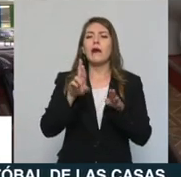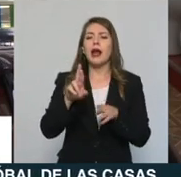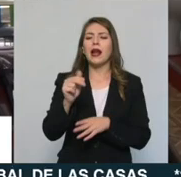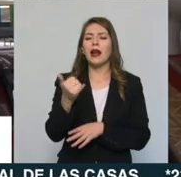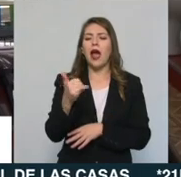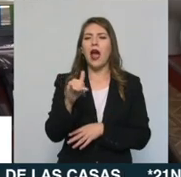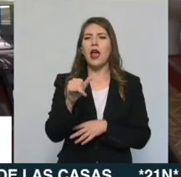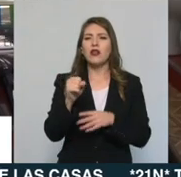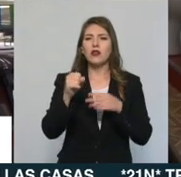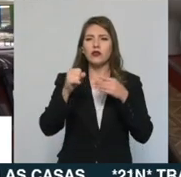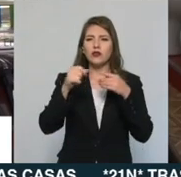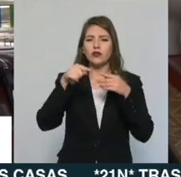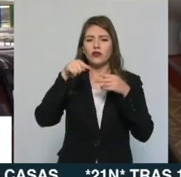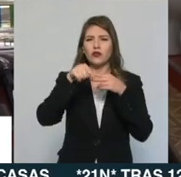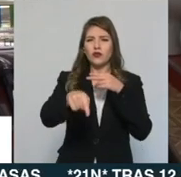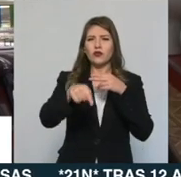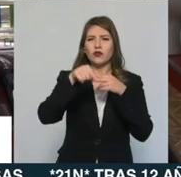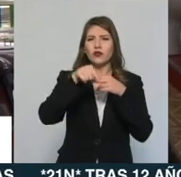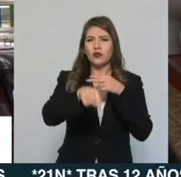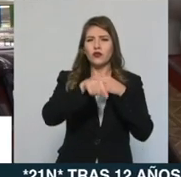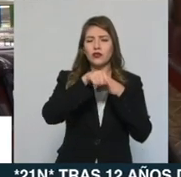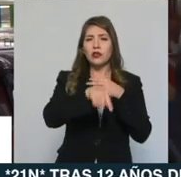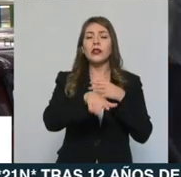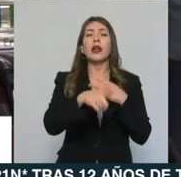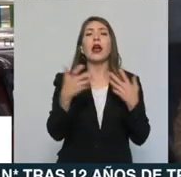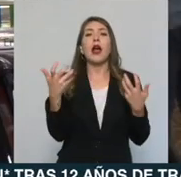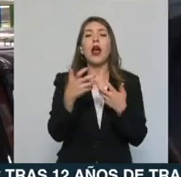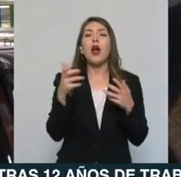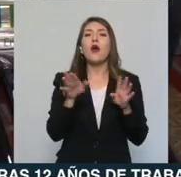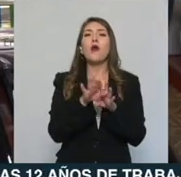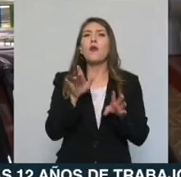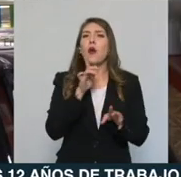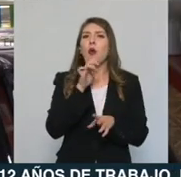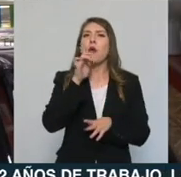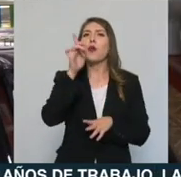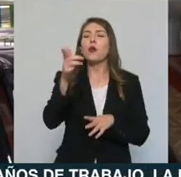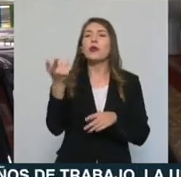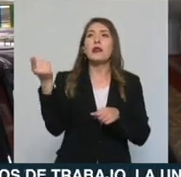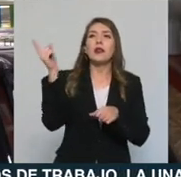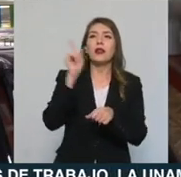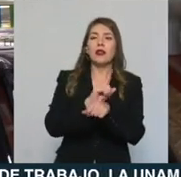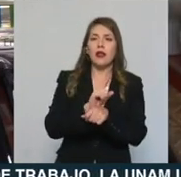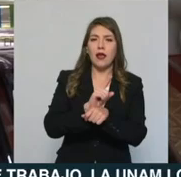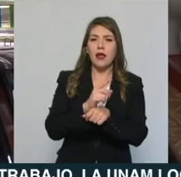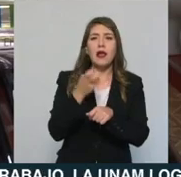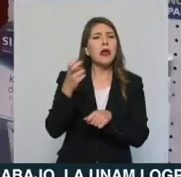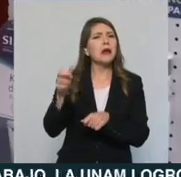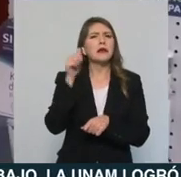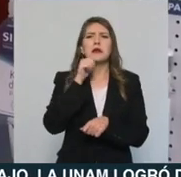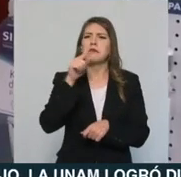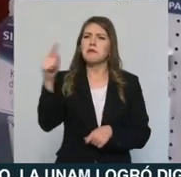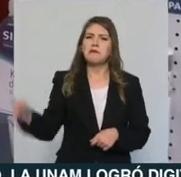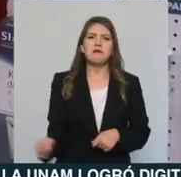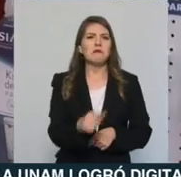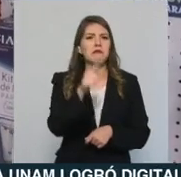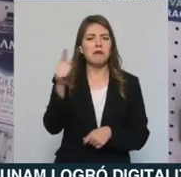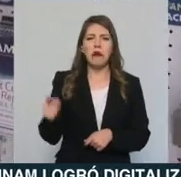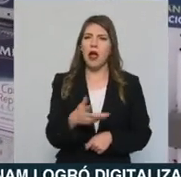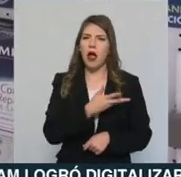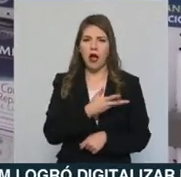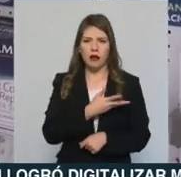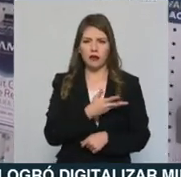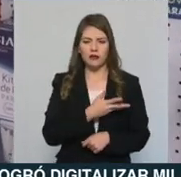viene siendo los rayos UV? Viene siendo lo que es la luz del día. Y la luz del día siempre la vamos a tener.